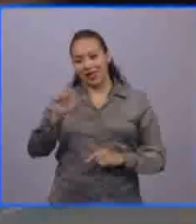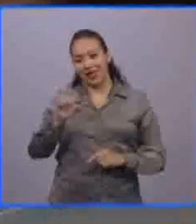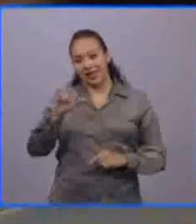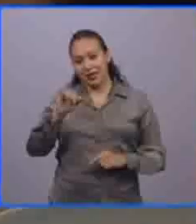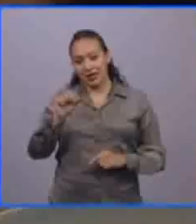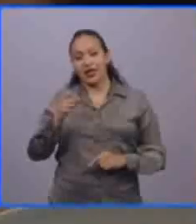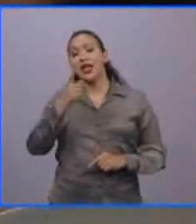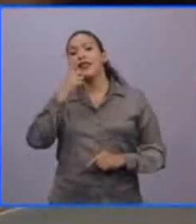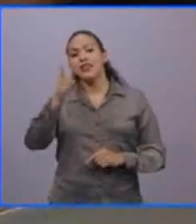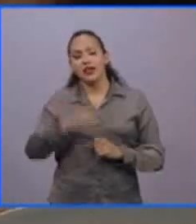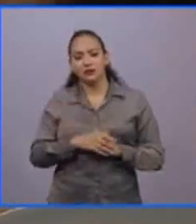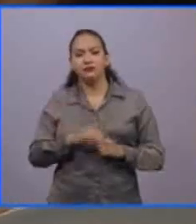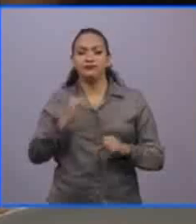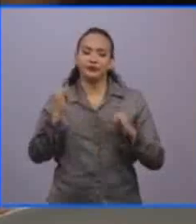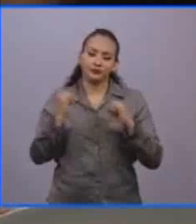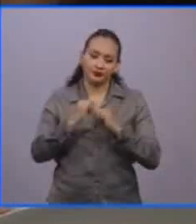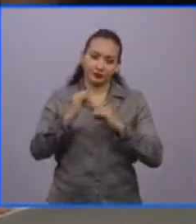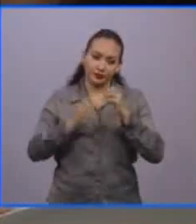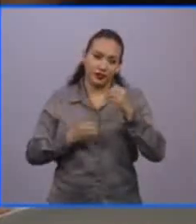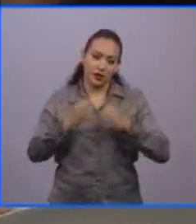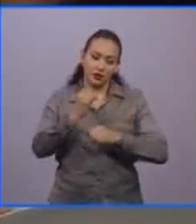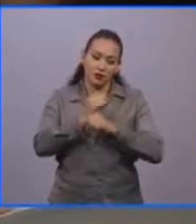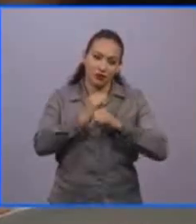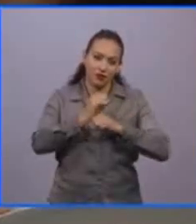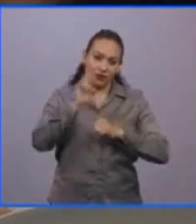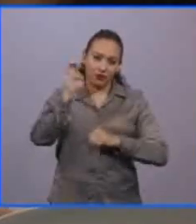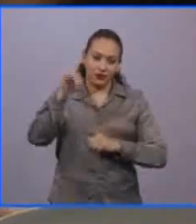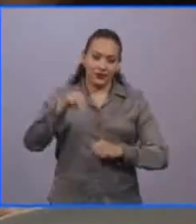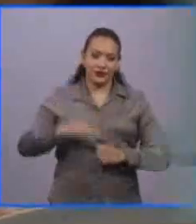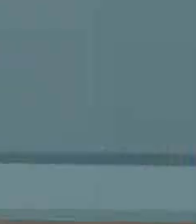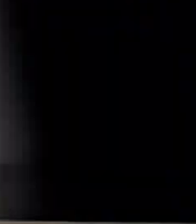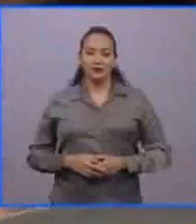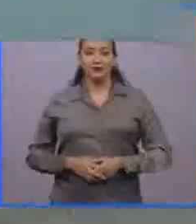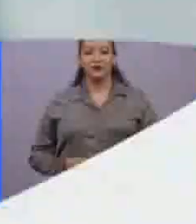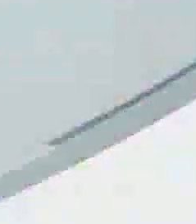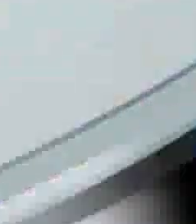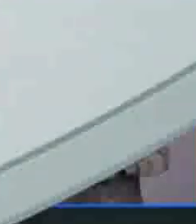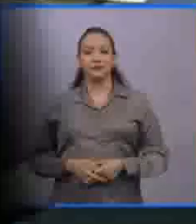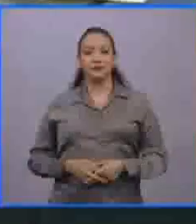del Instituto de Investigaciones Jurídicas de la UNAM.